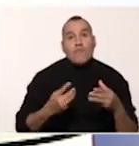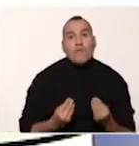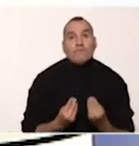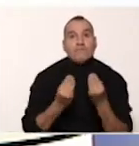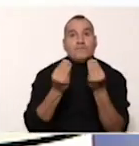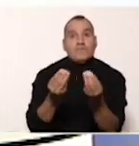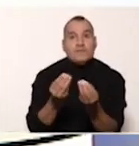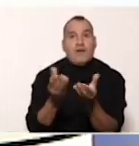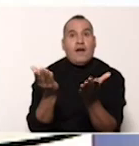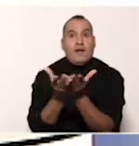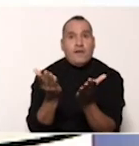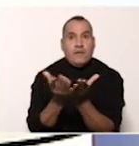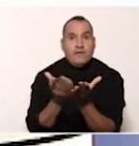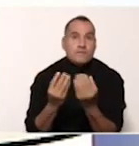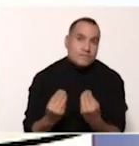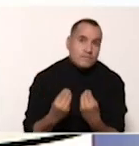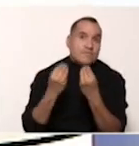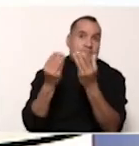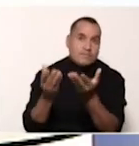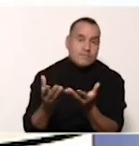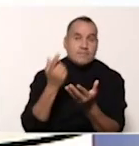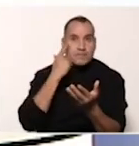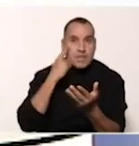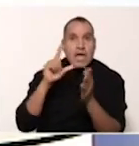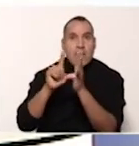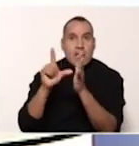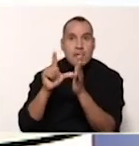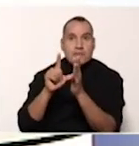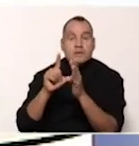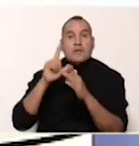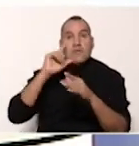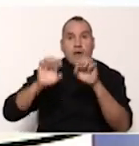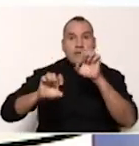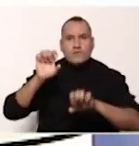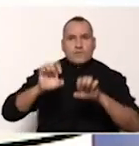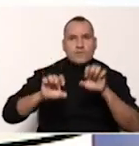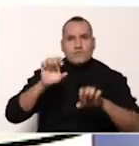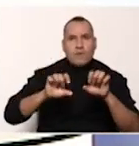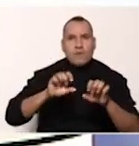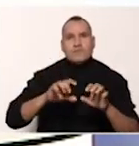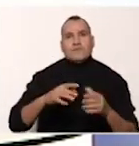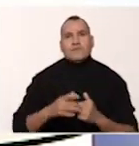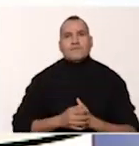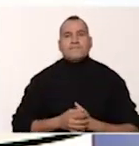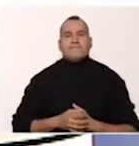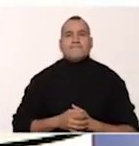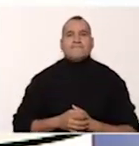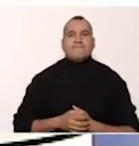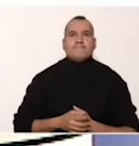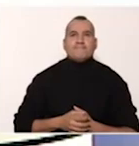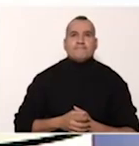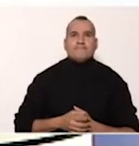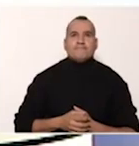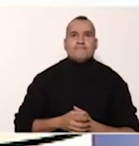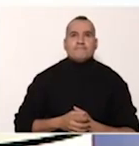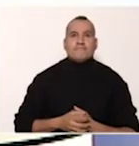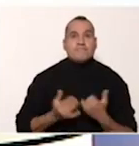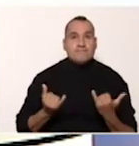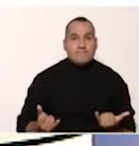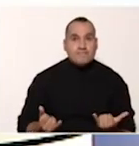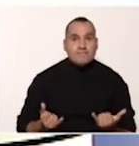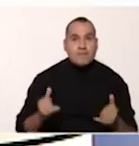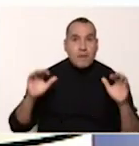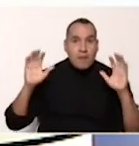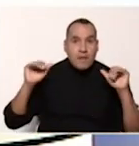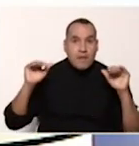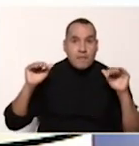institución educativa para su evaluación y posterior entrega. Ahora, ya para